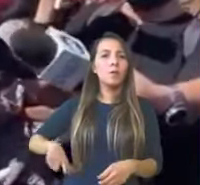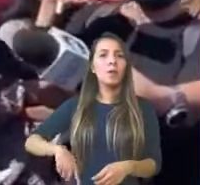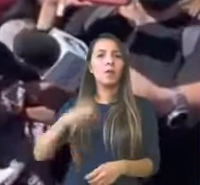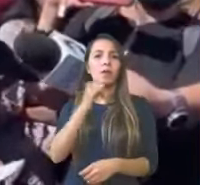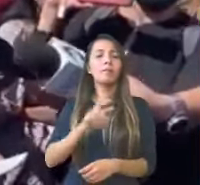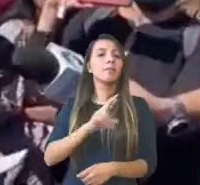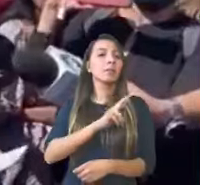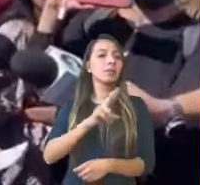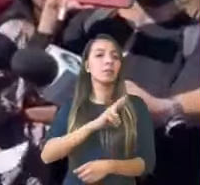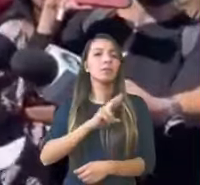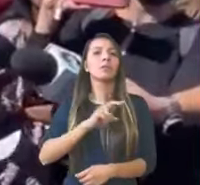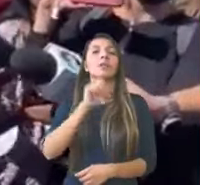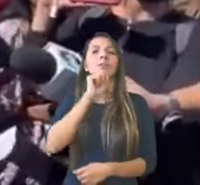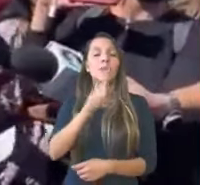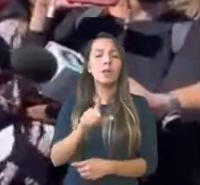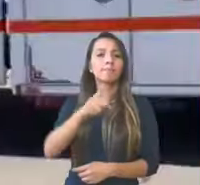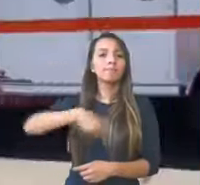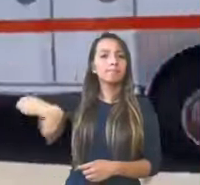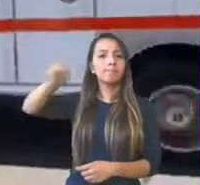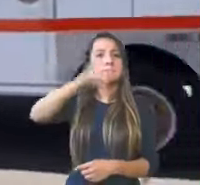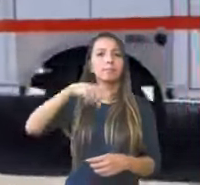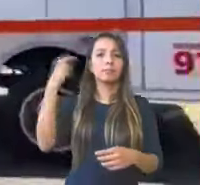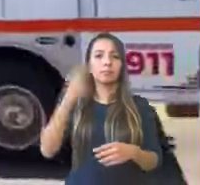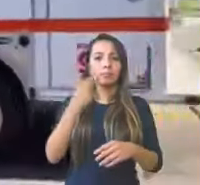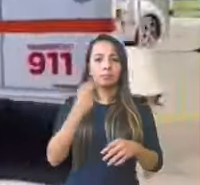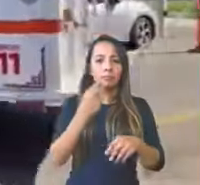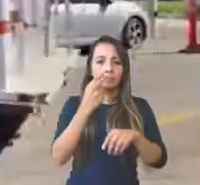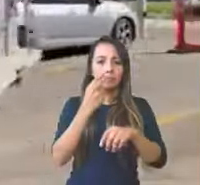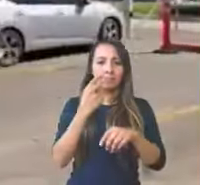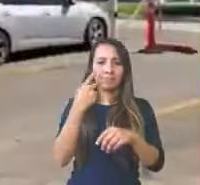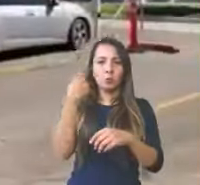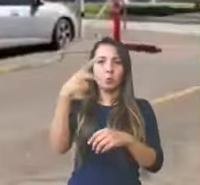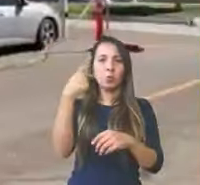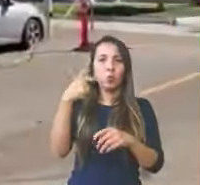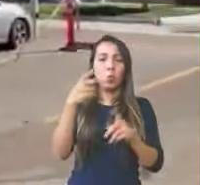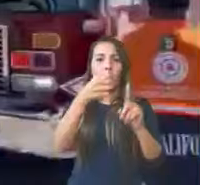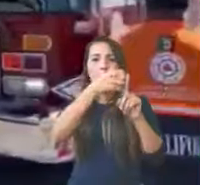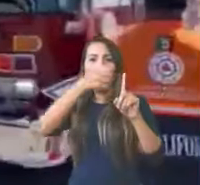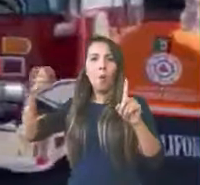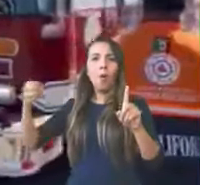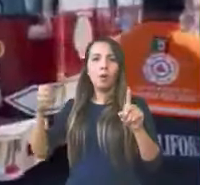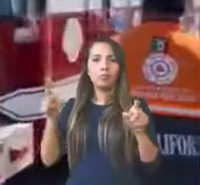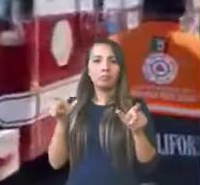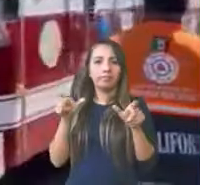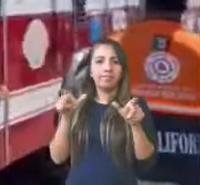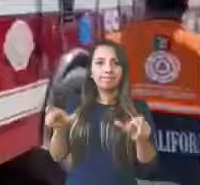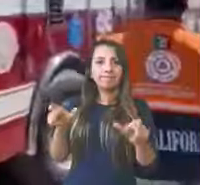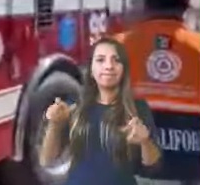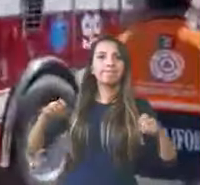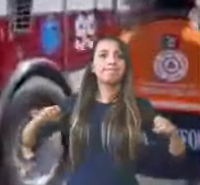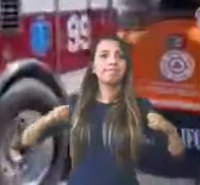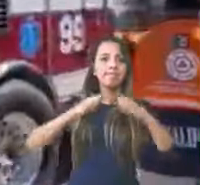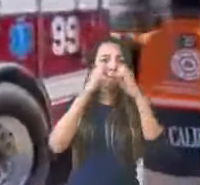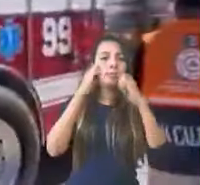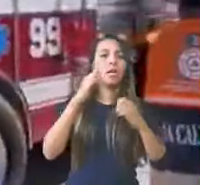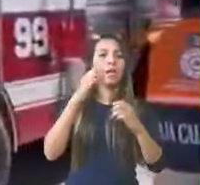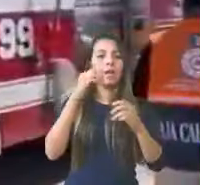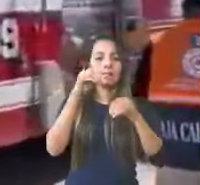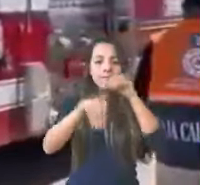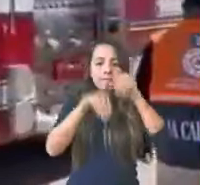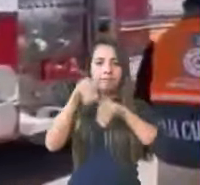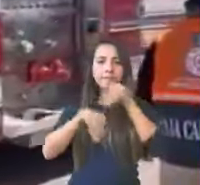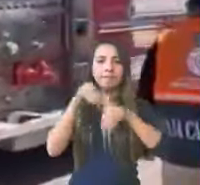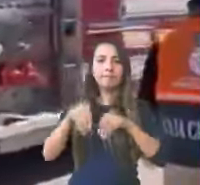también, para que actualicen sus protocolos de prevención civil y su plan de siniestros y seguridad